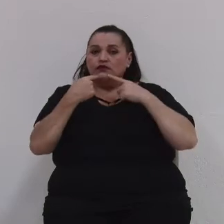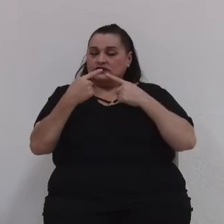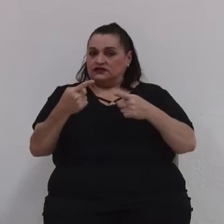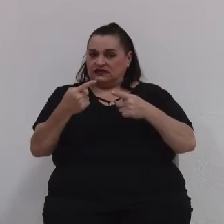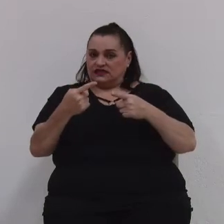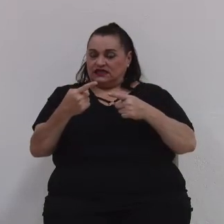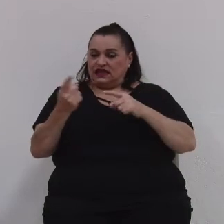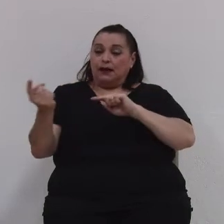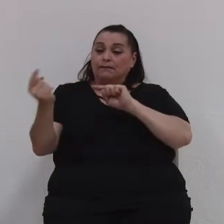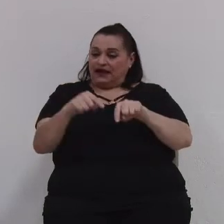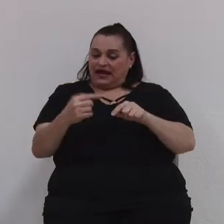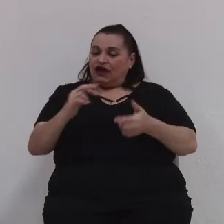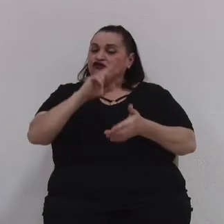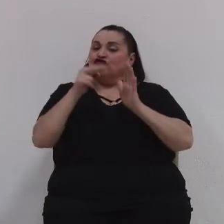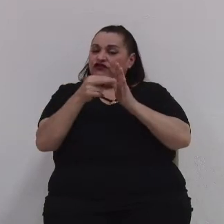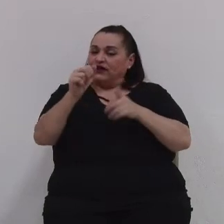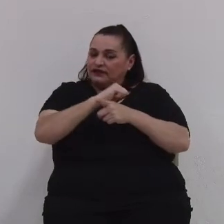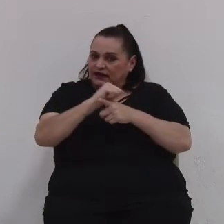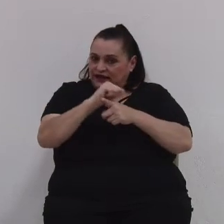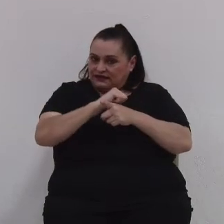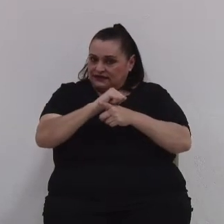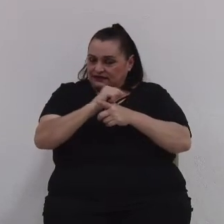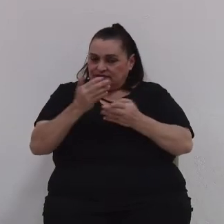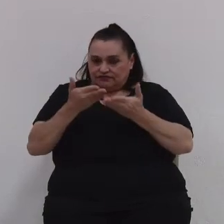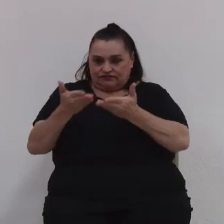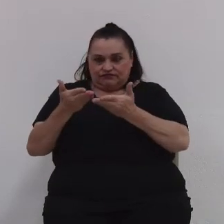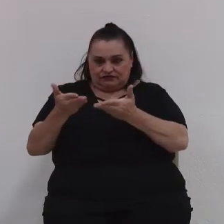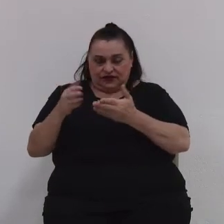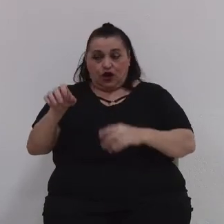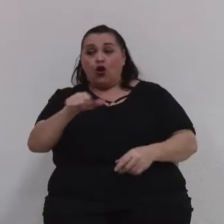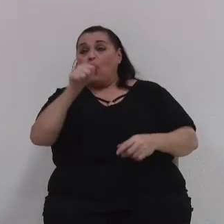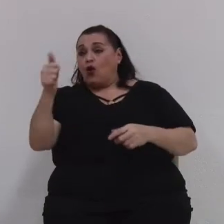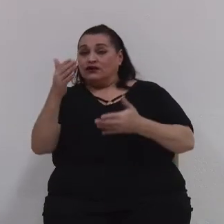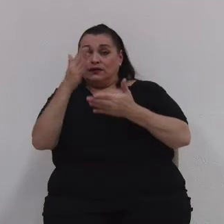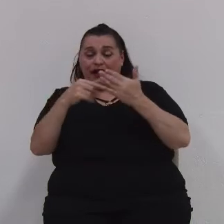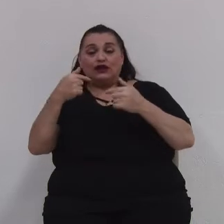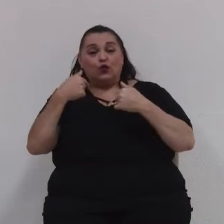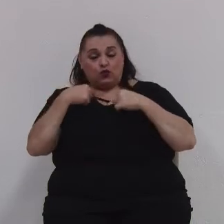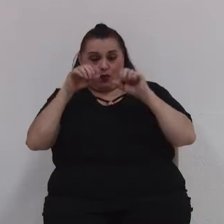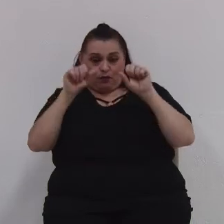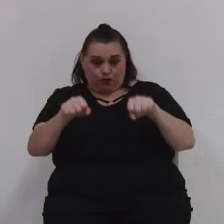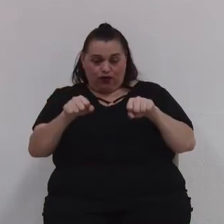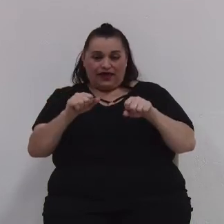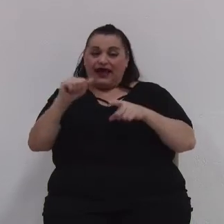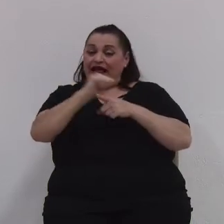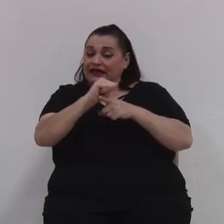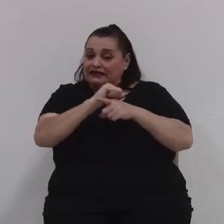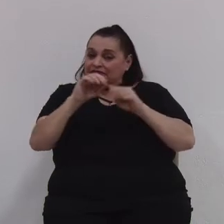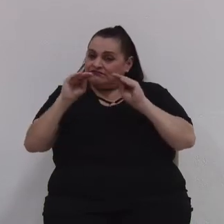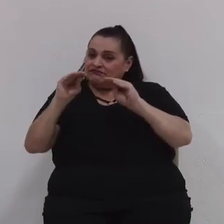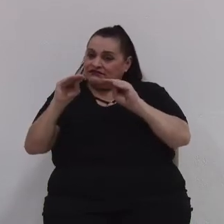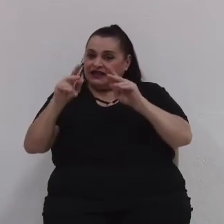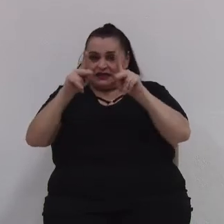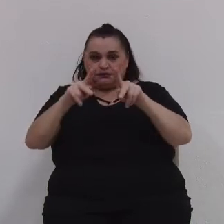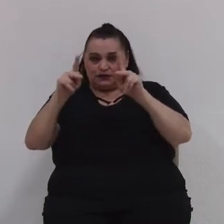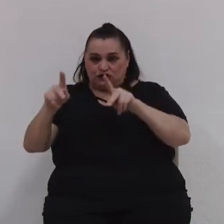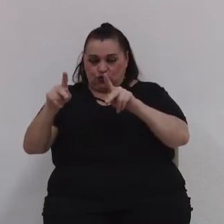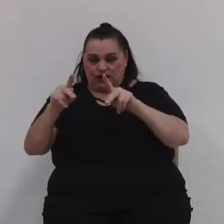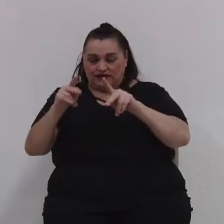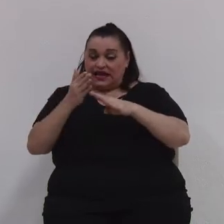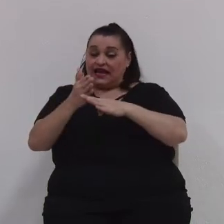venga y reentrénese o capacítese, y otra parte de lo que uno puede captar y entrenar a gente